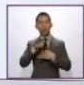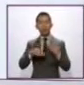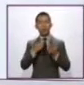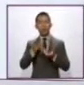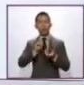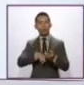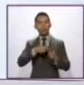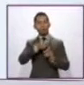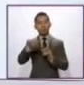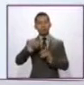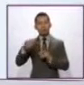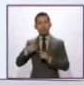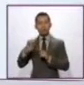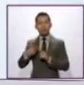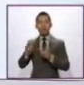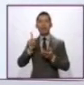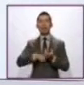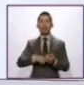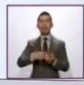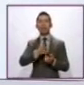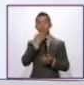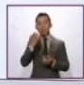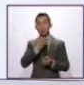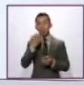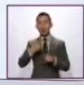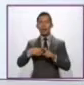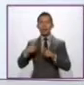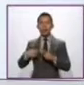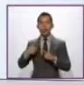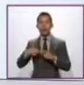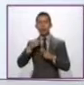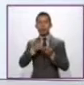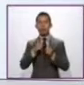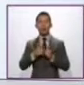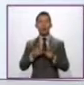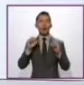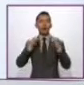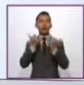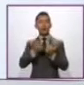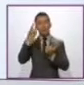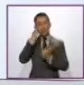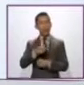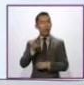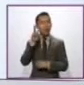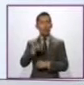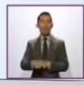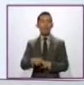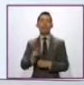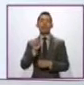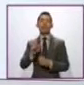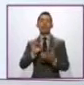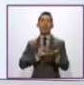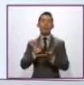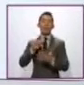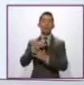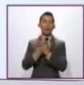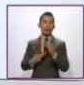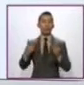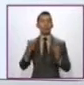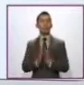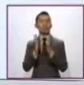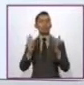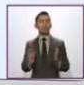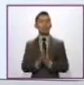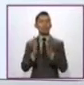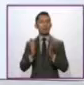organizada de colegios, cámaras y asociaciones para tener una verdadera incidencia, planeación y